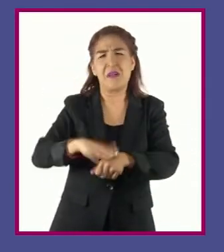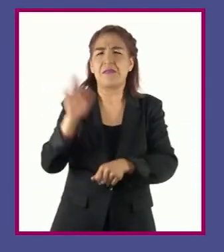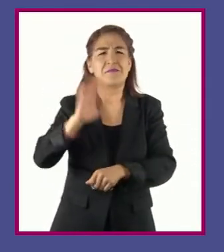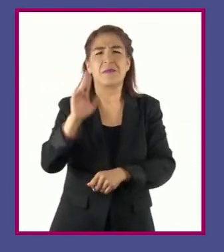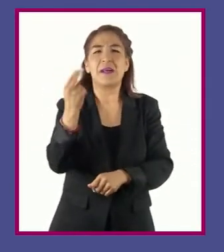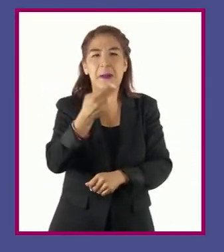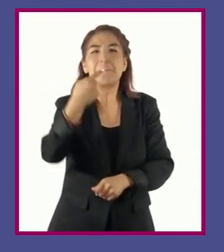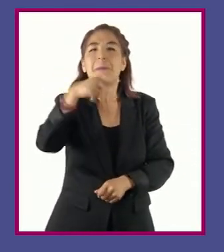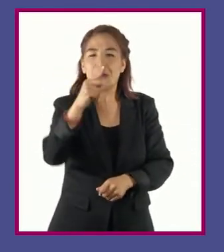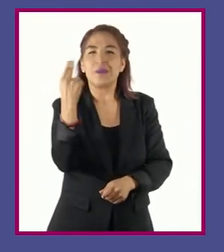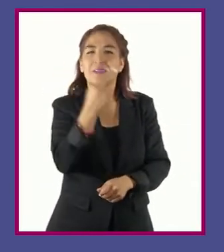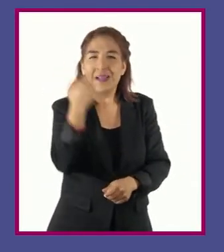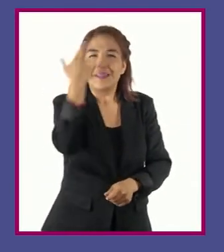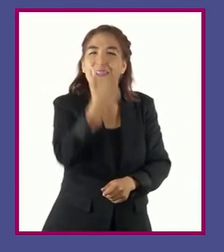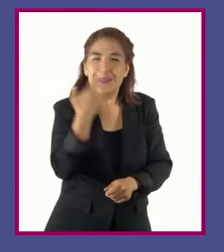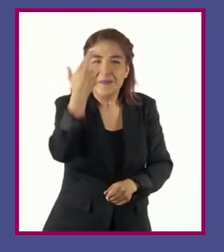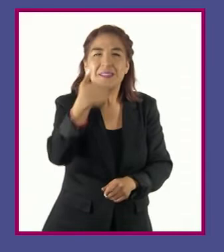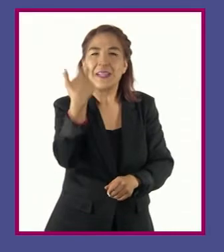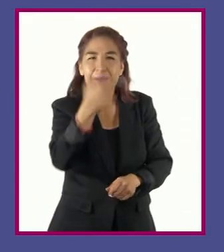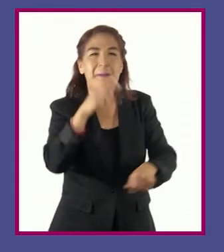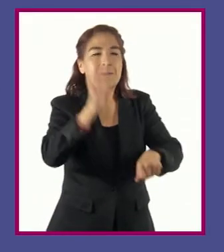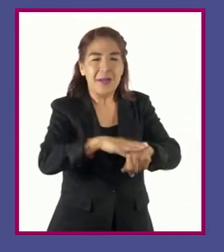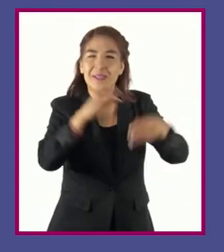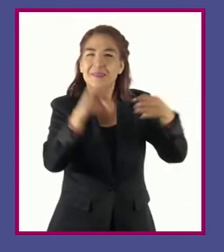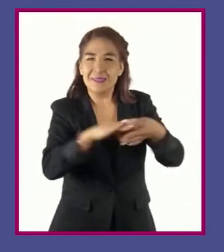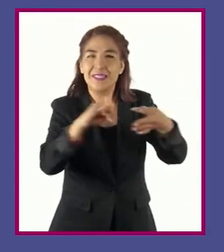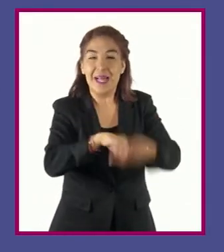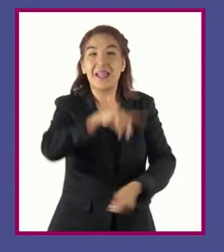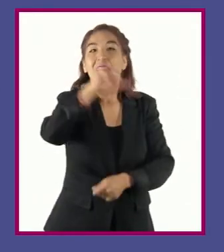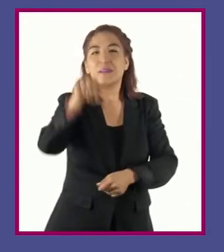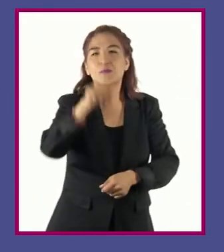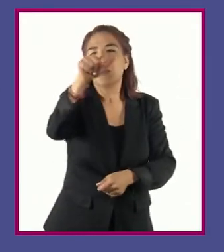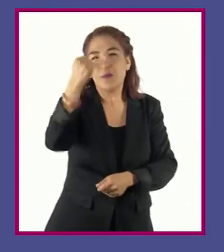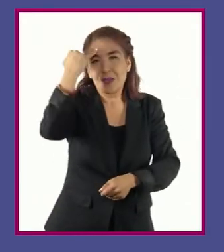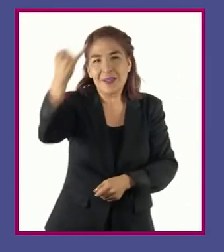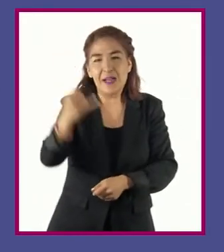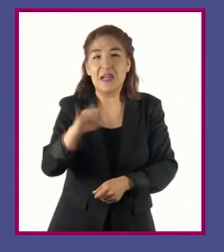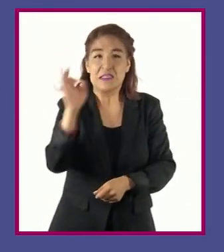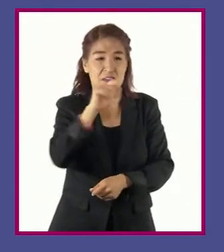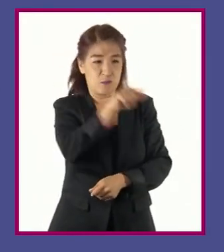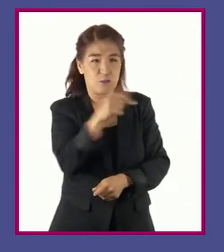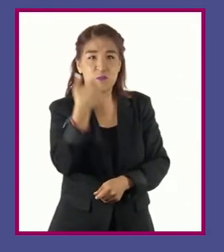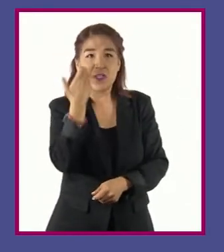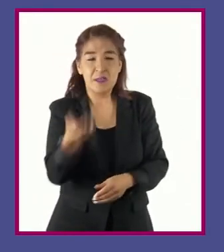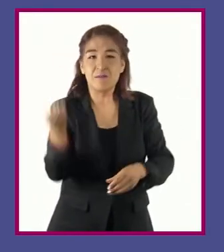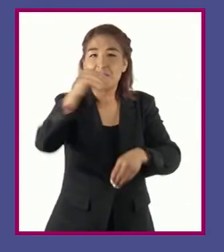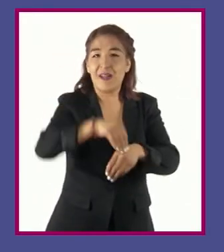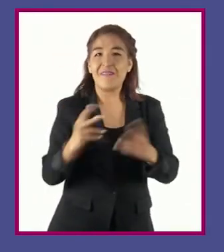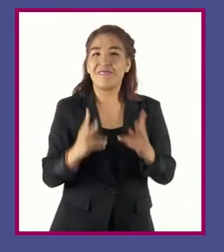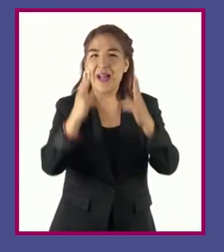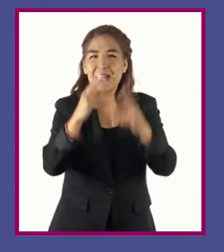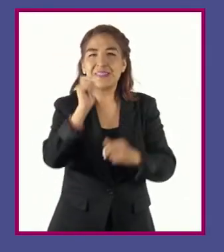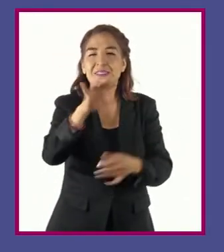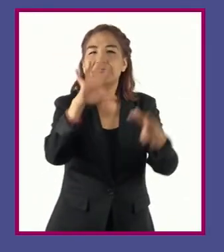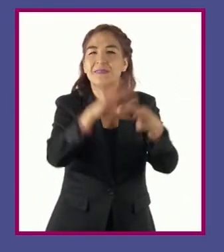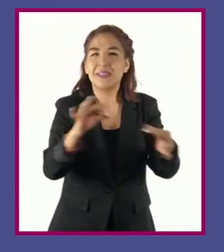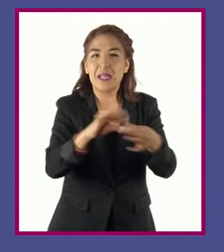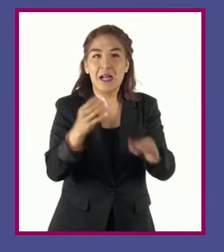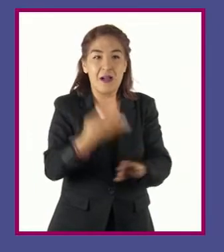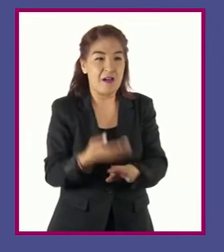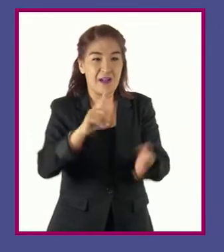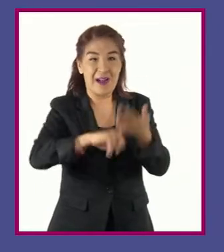sí consultarlas constantemente para que te des una idea de si tú quieres poner una frase que se oponga a la